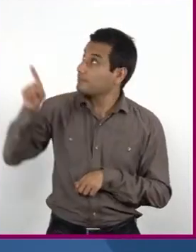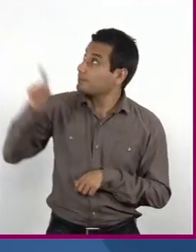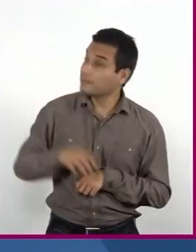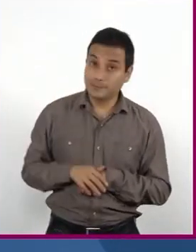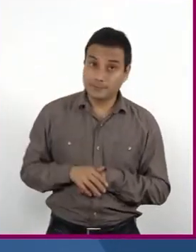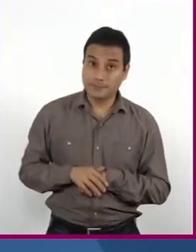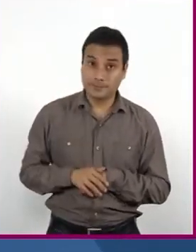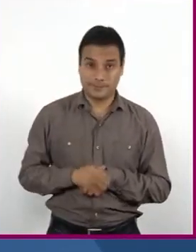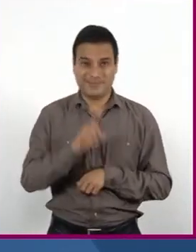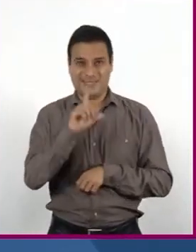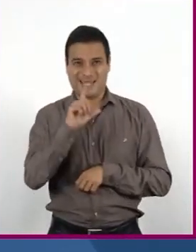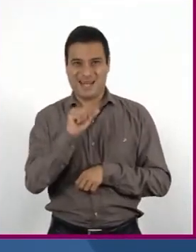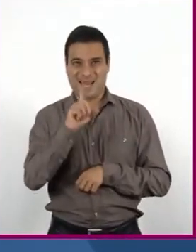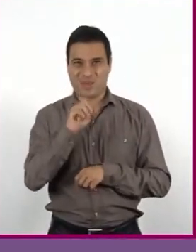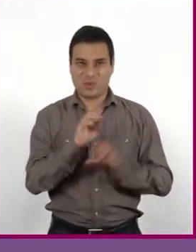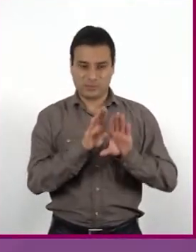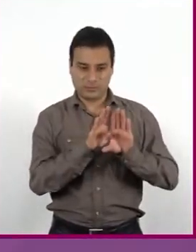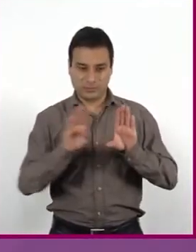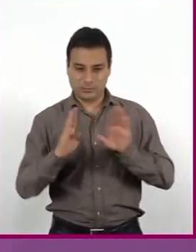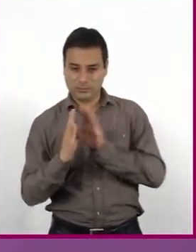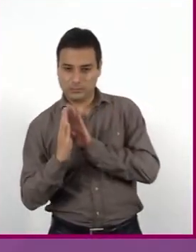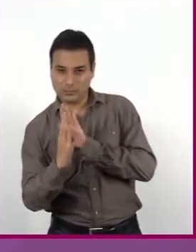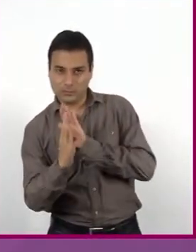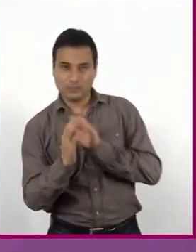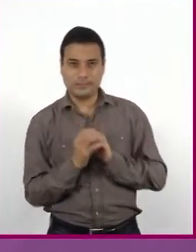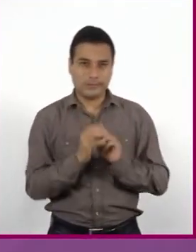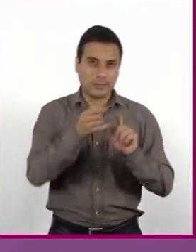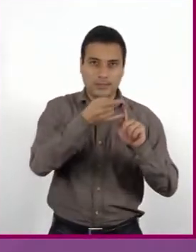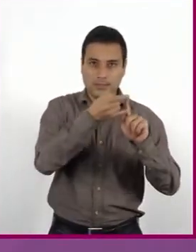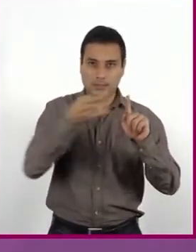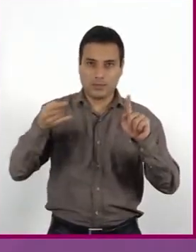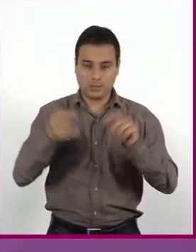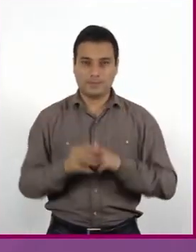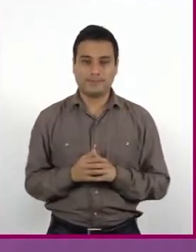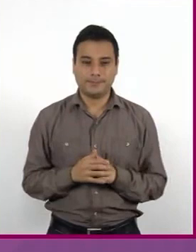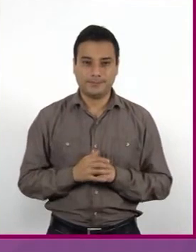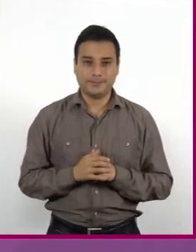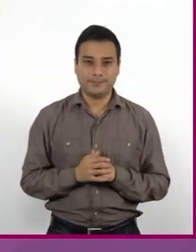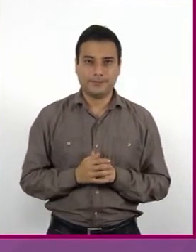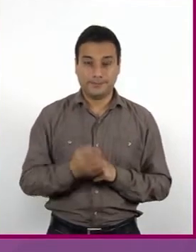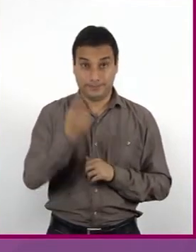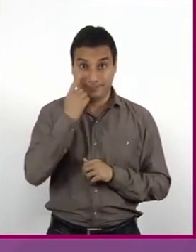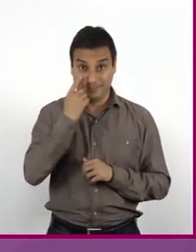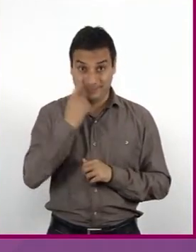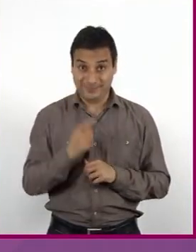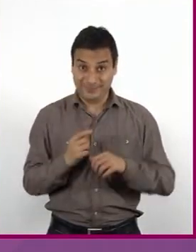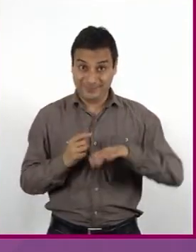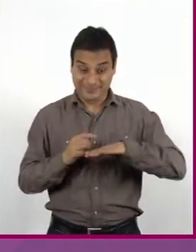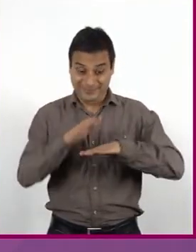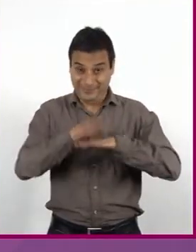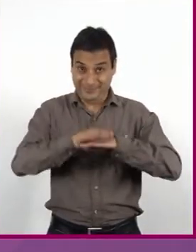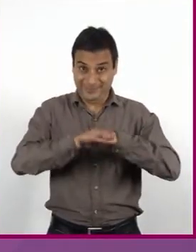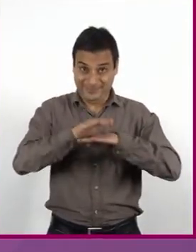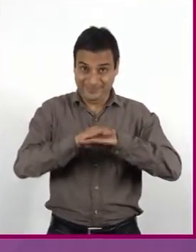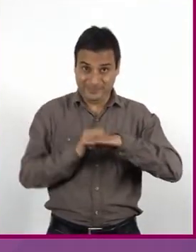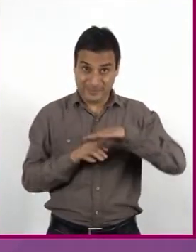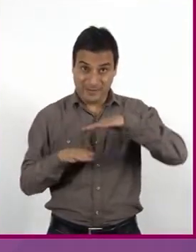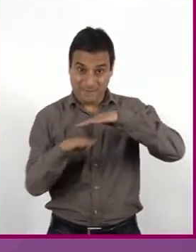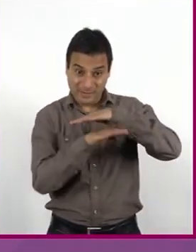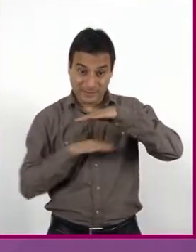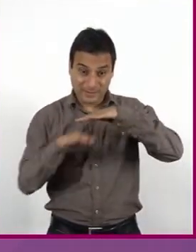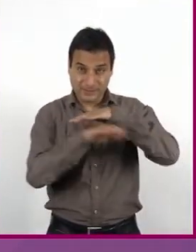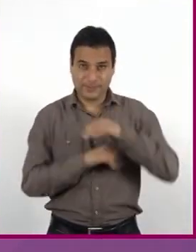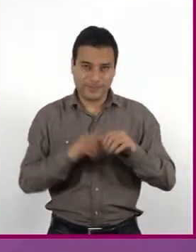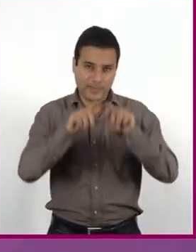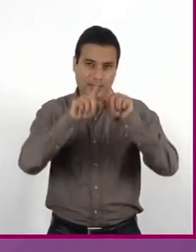la caja son rectángulos. La base de la caja, como habíamos mencionado,